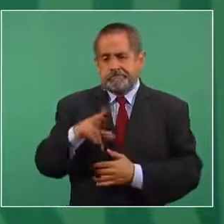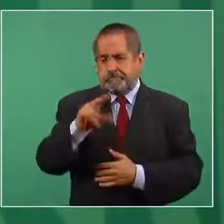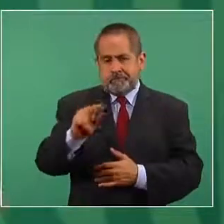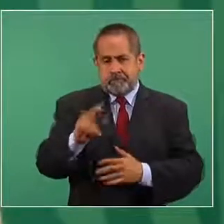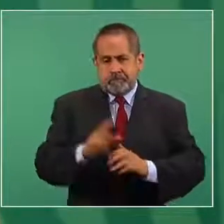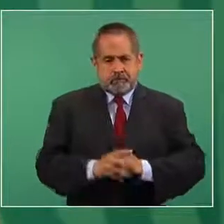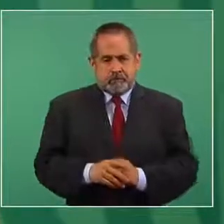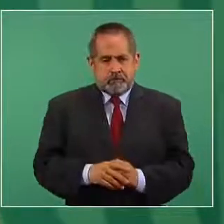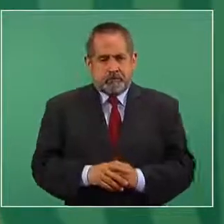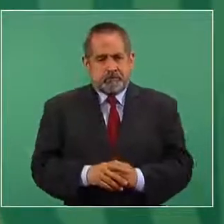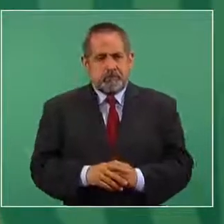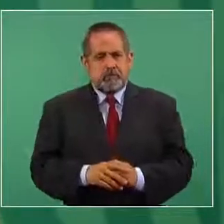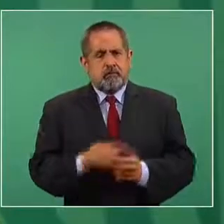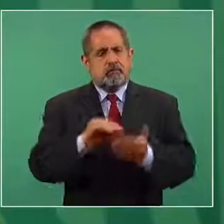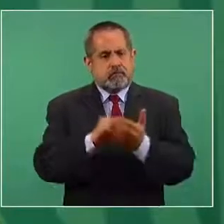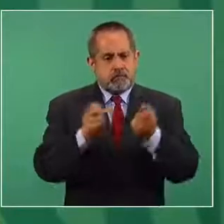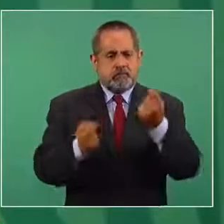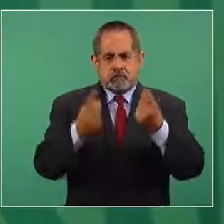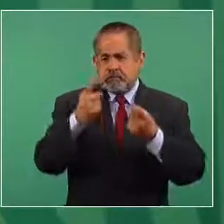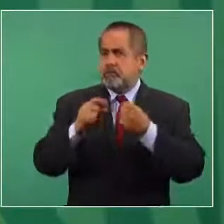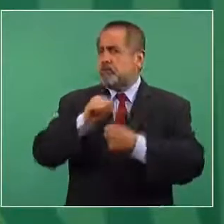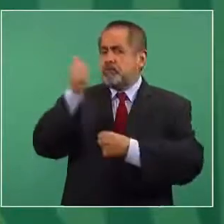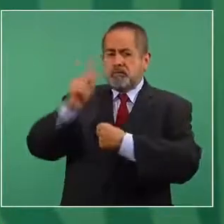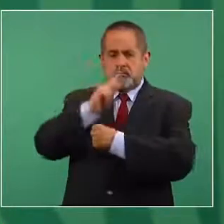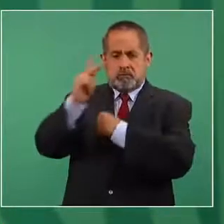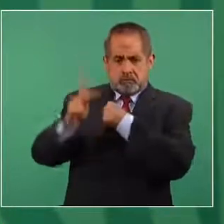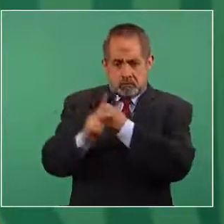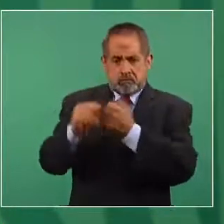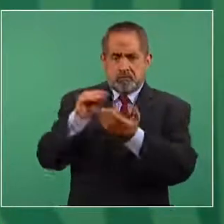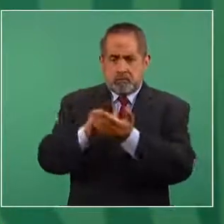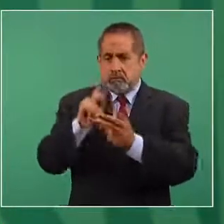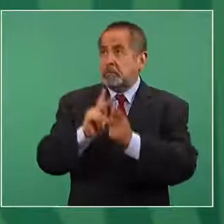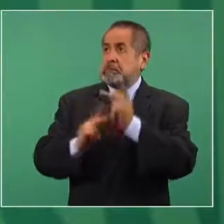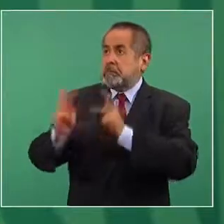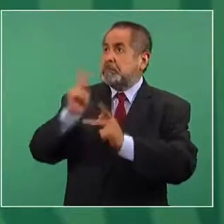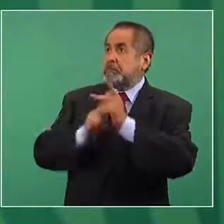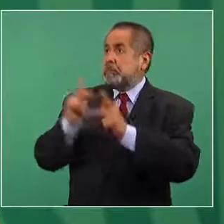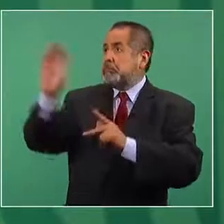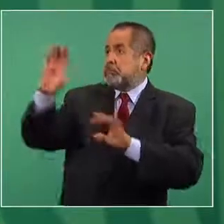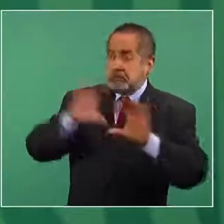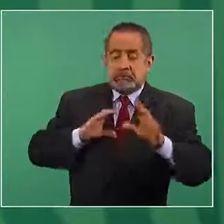y se sigue haciendo ahora en otros países, pero no en México,